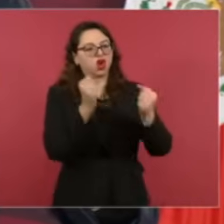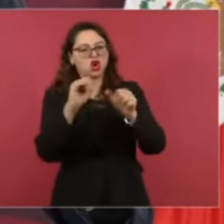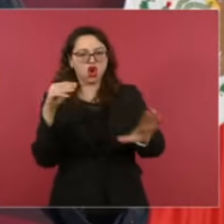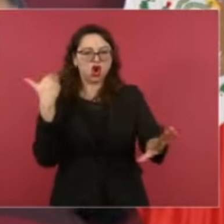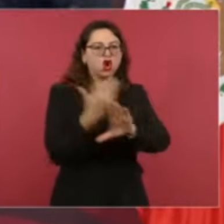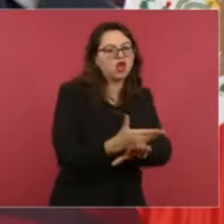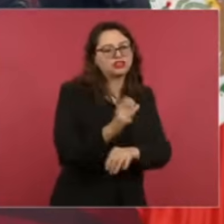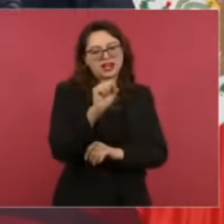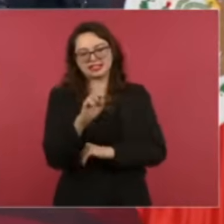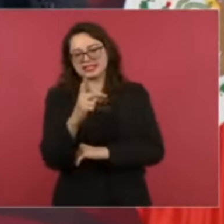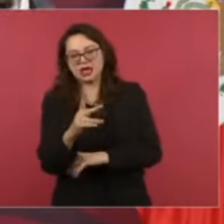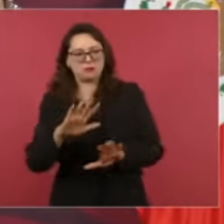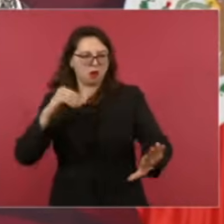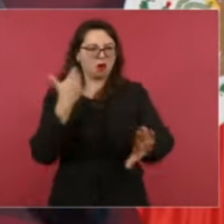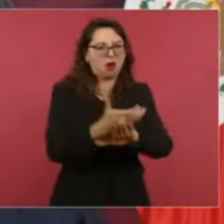1946,